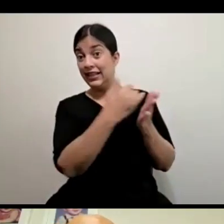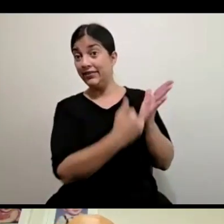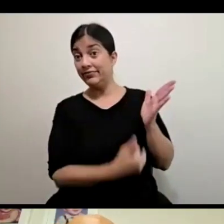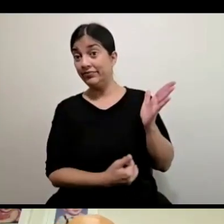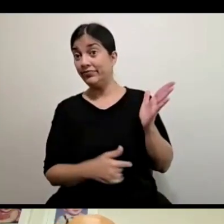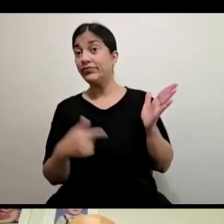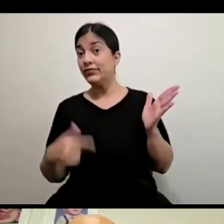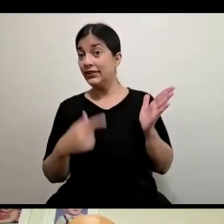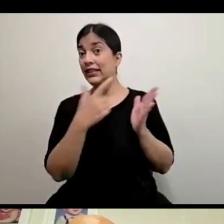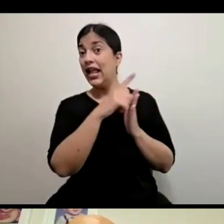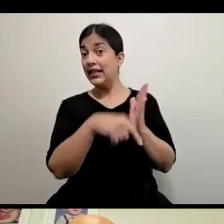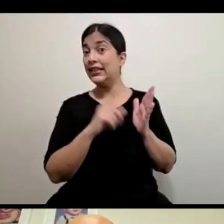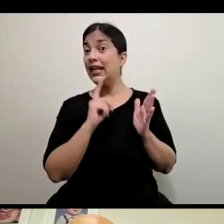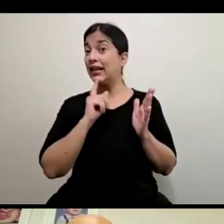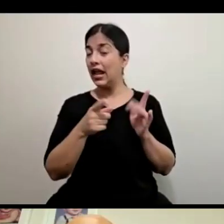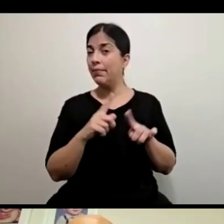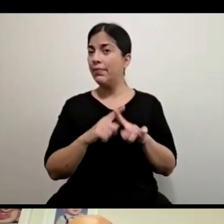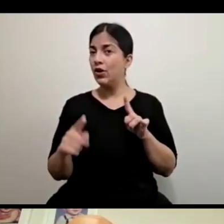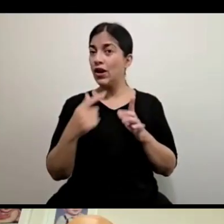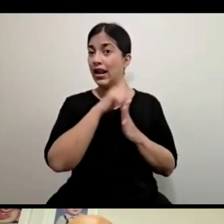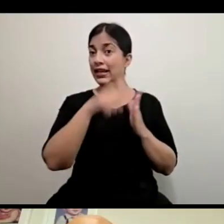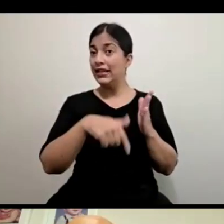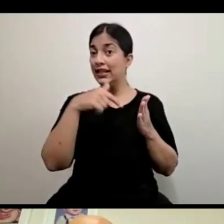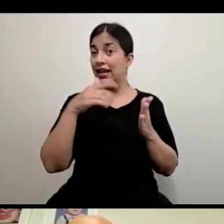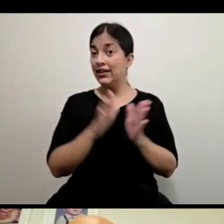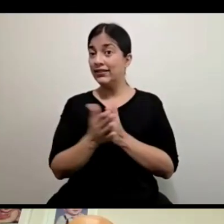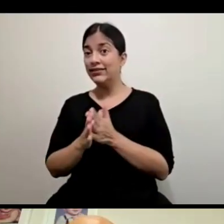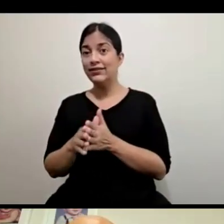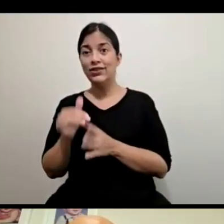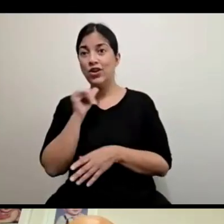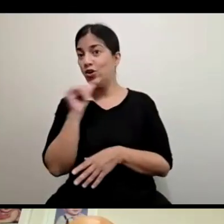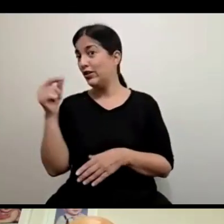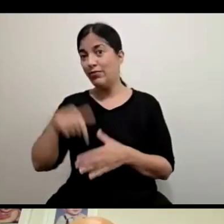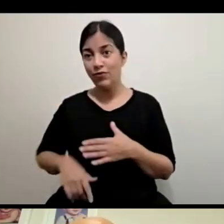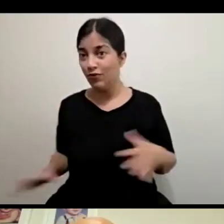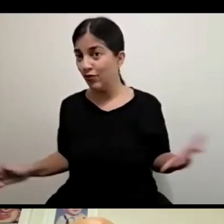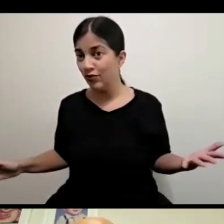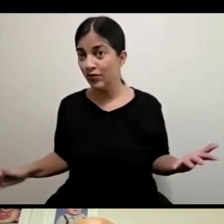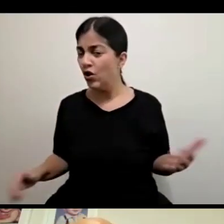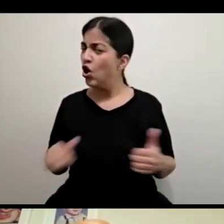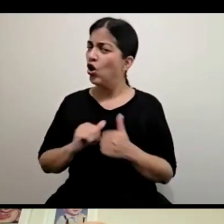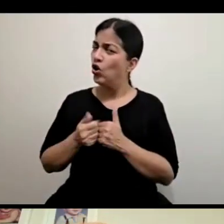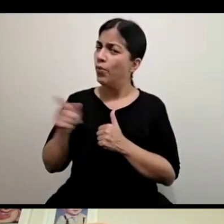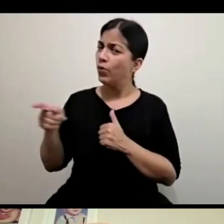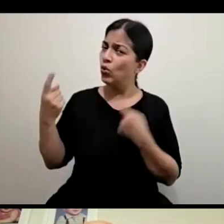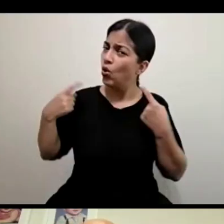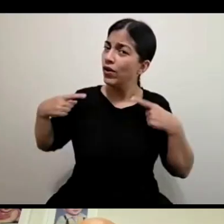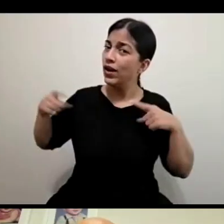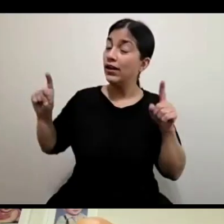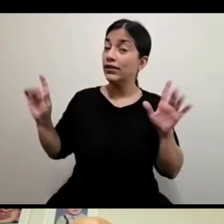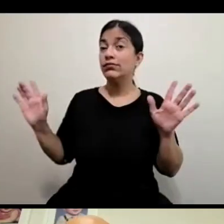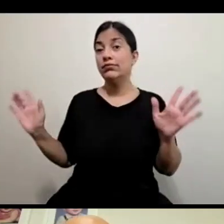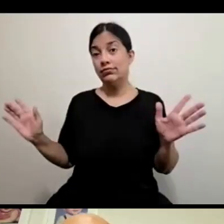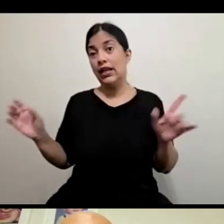la lista real, pero la lista que está acá, o sea, no, aquí no está todo el mundo. ¿Cómo tú lograste, aparte de la